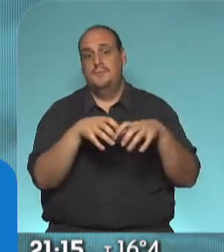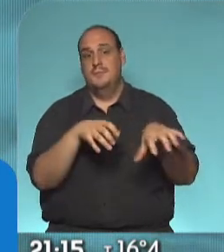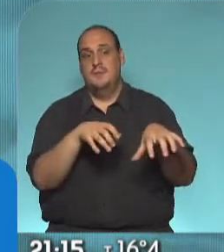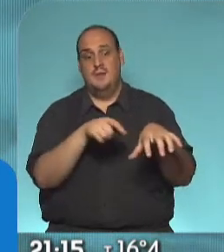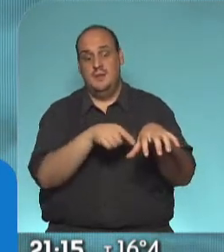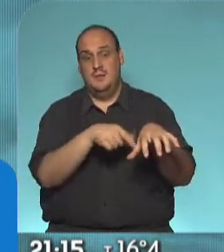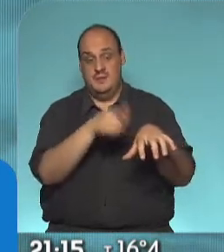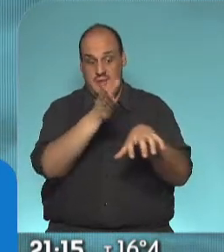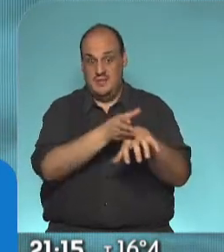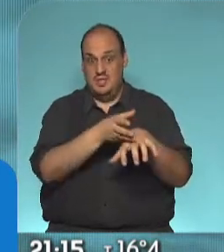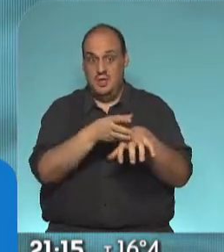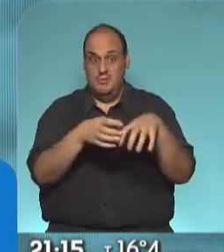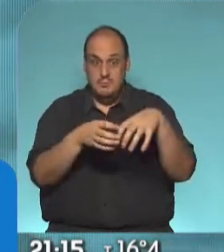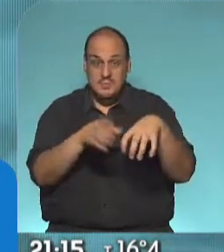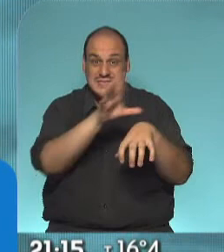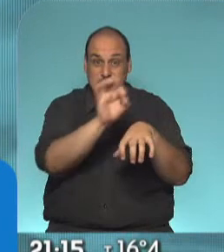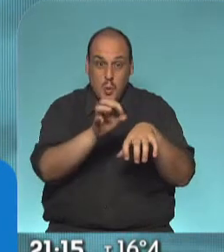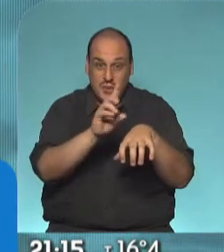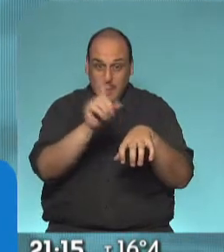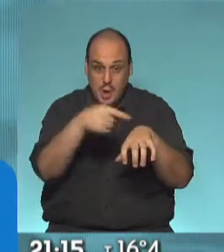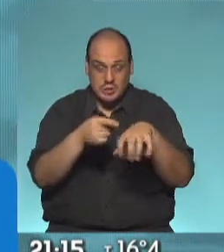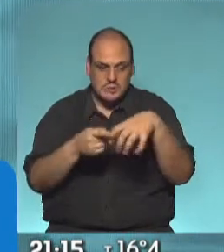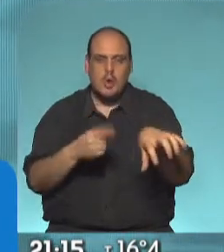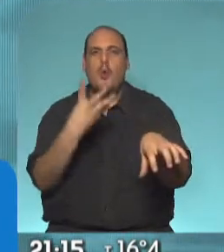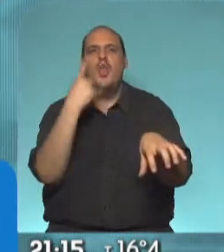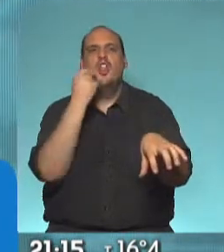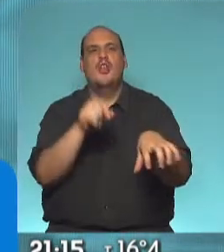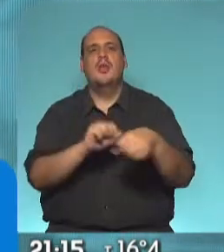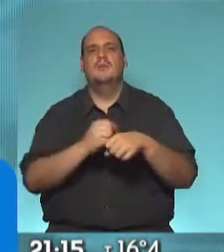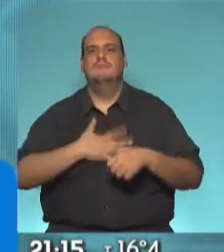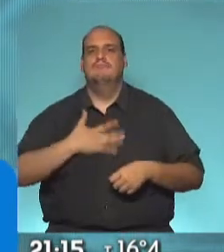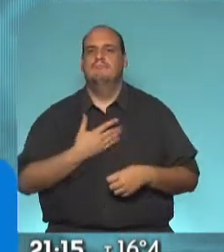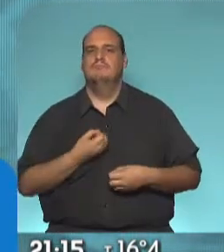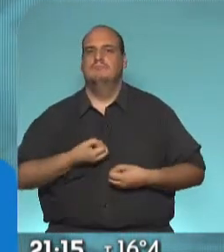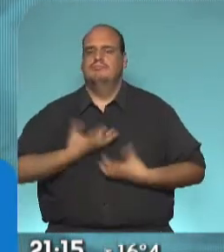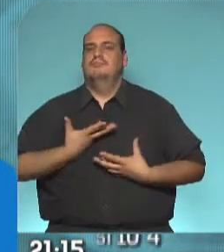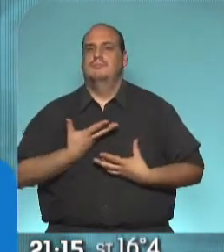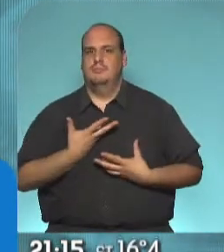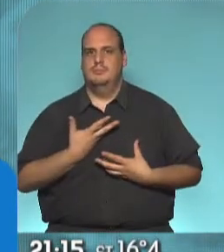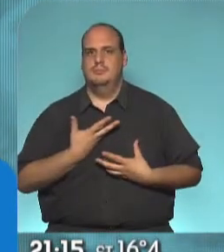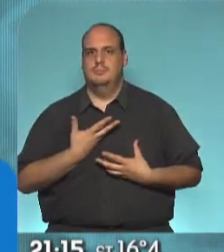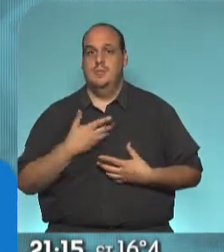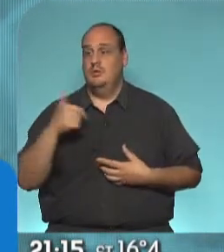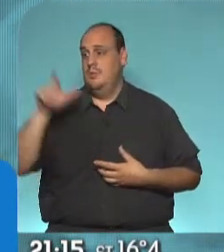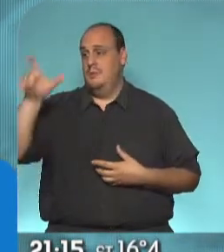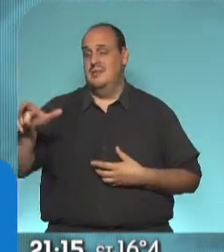de esos pacientes, a los 4 días empezó con síntomas. O sea, la transmisión desde la persona